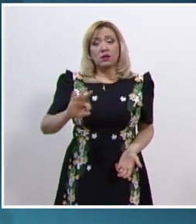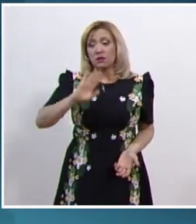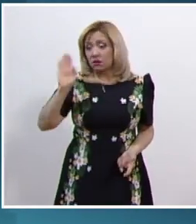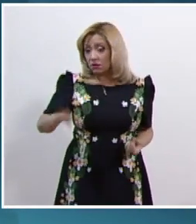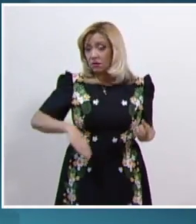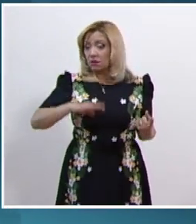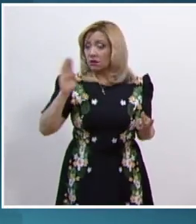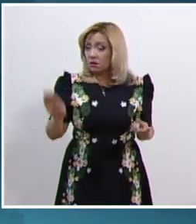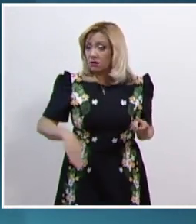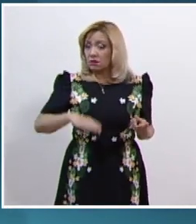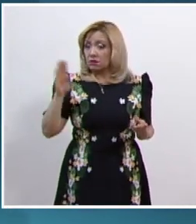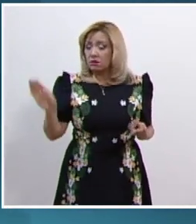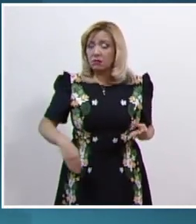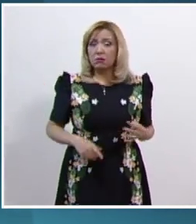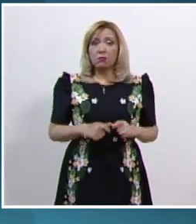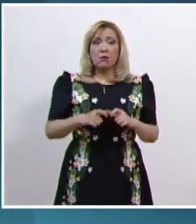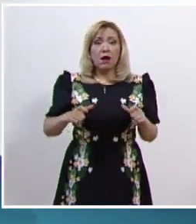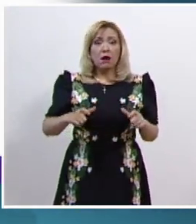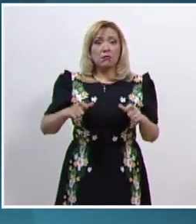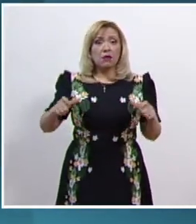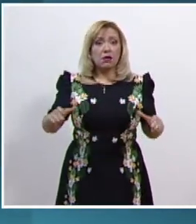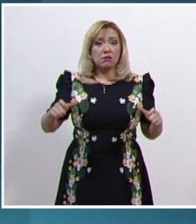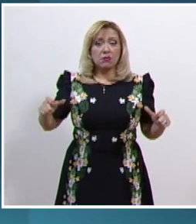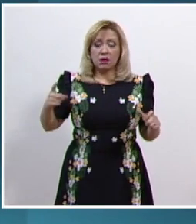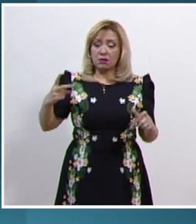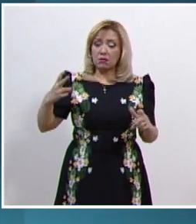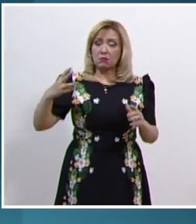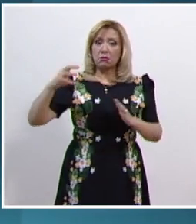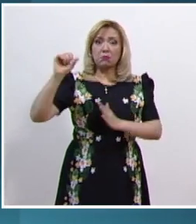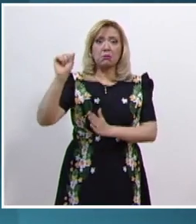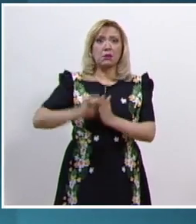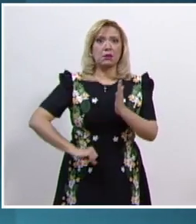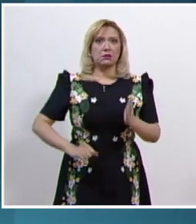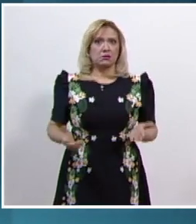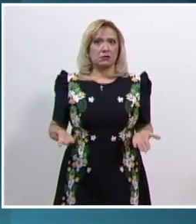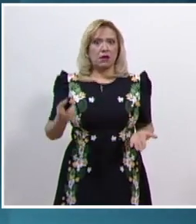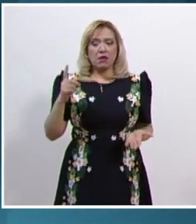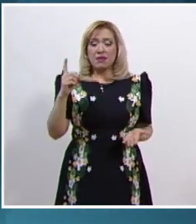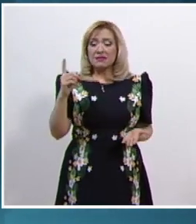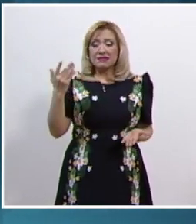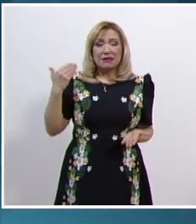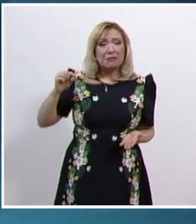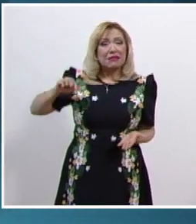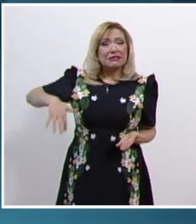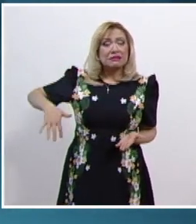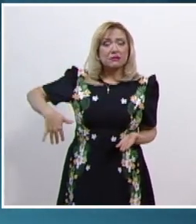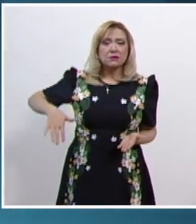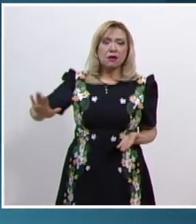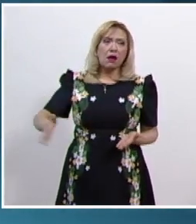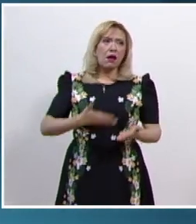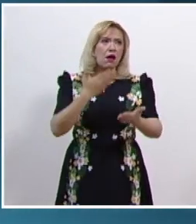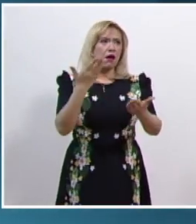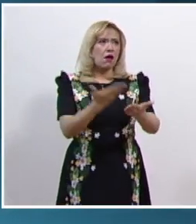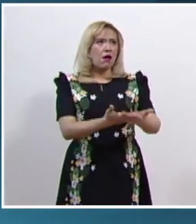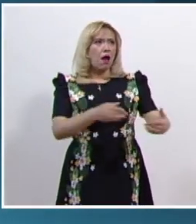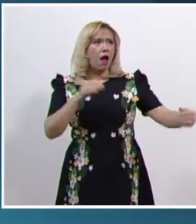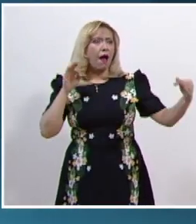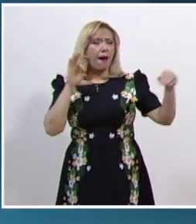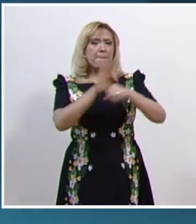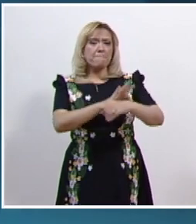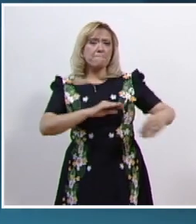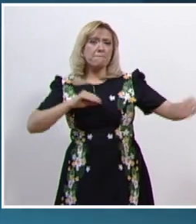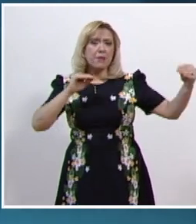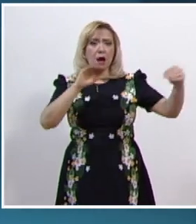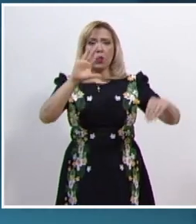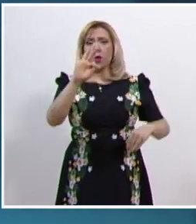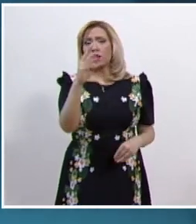visto agravado y en ascenso en los últimos meses. Recordó que en diciembre pasado presentó un amparo en representación de